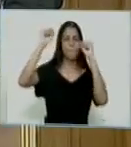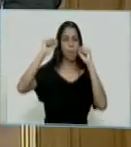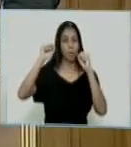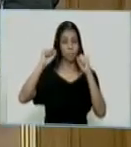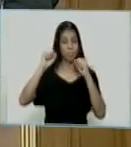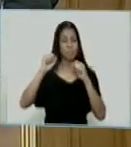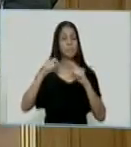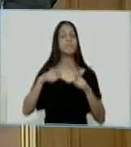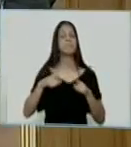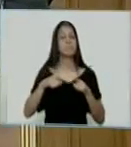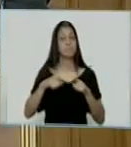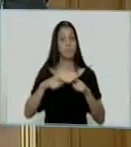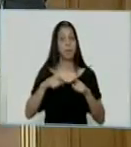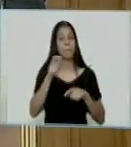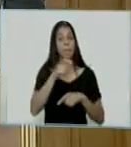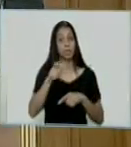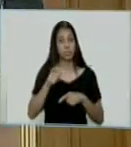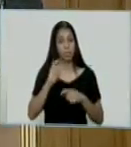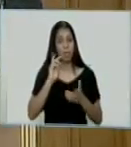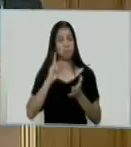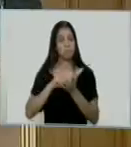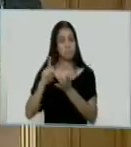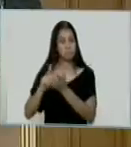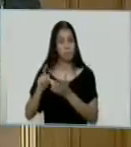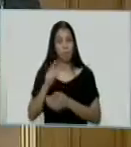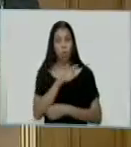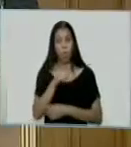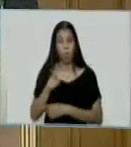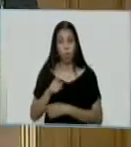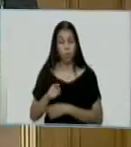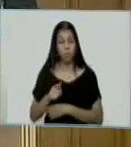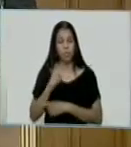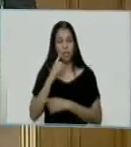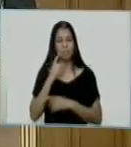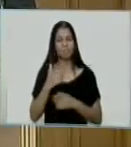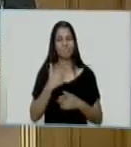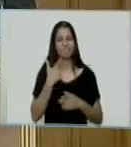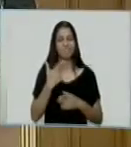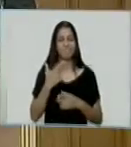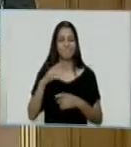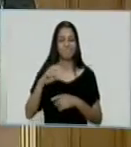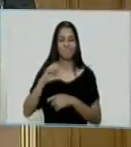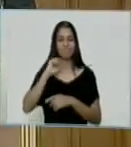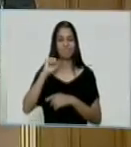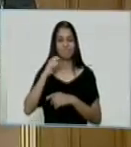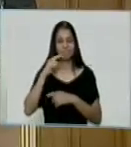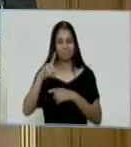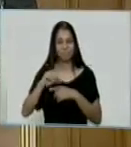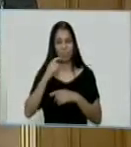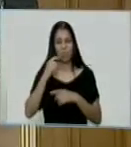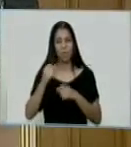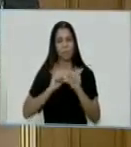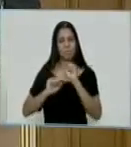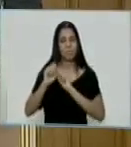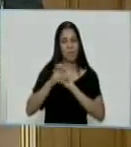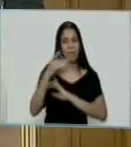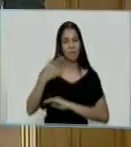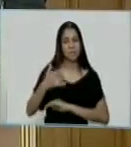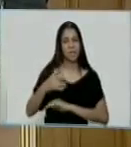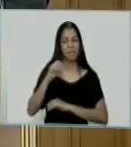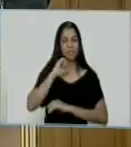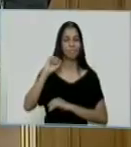A esos que estaban allí, ustedes los condenaron a muerte, sin fórmula de juicio y sin derecho a la defensa.